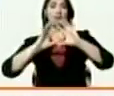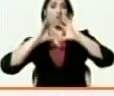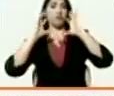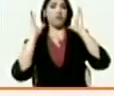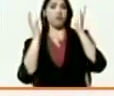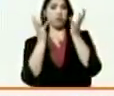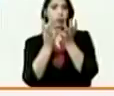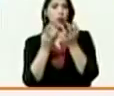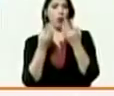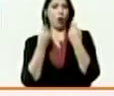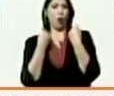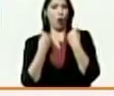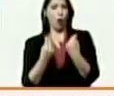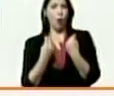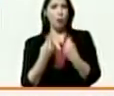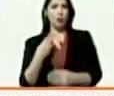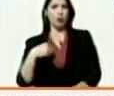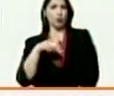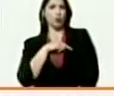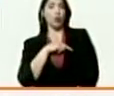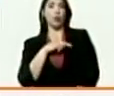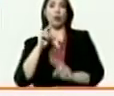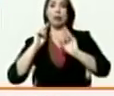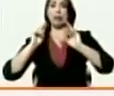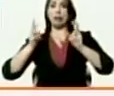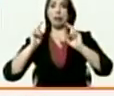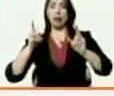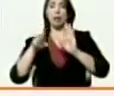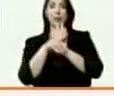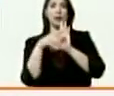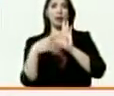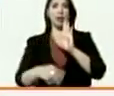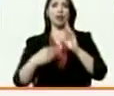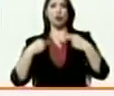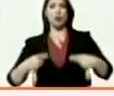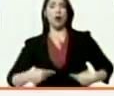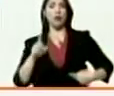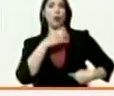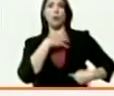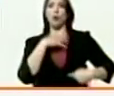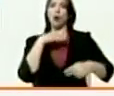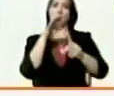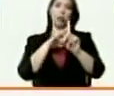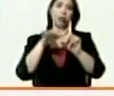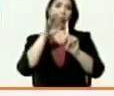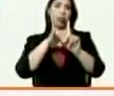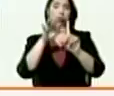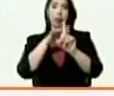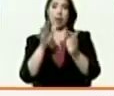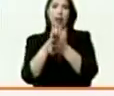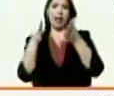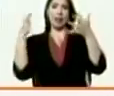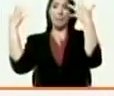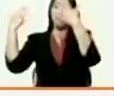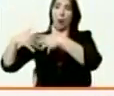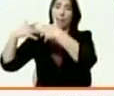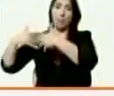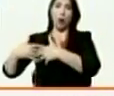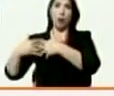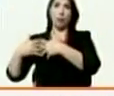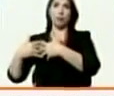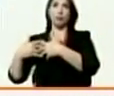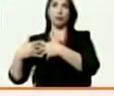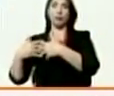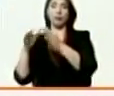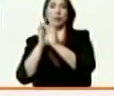el nuestro, el tema de los derechos humanos no puede ser manipulado por las grandes transnacionales que, a